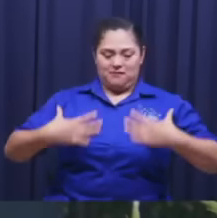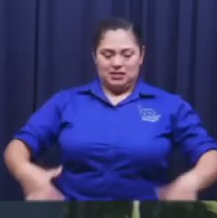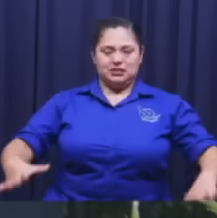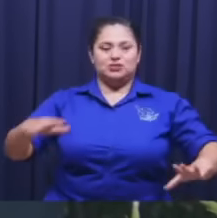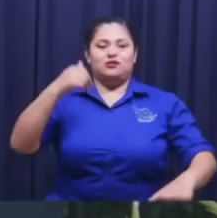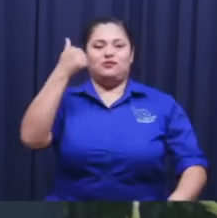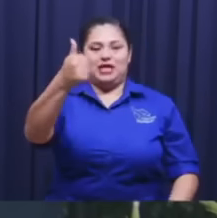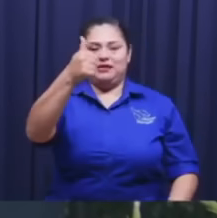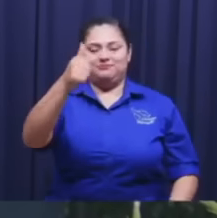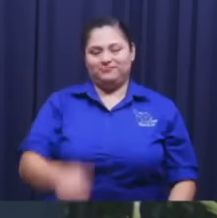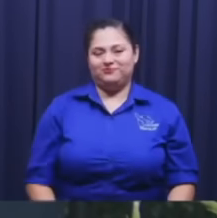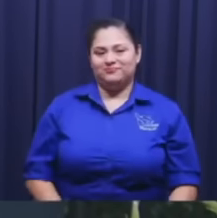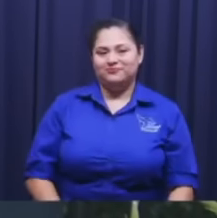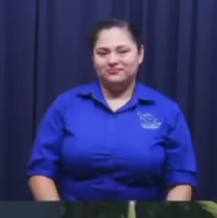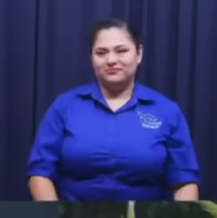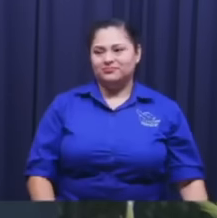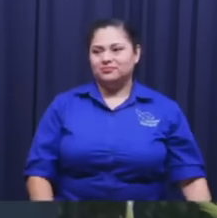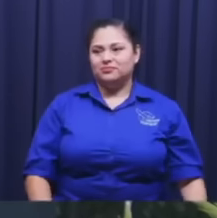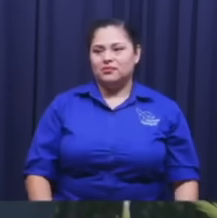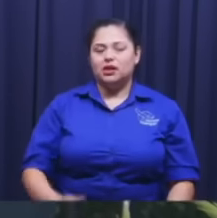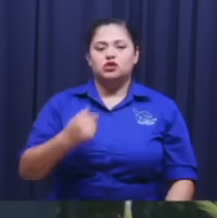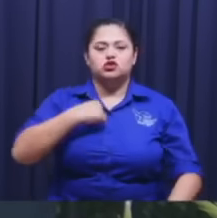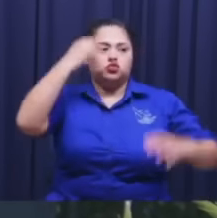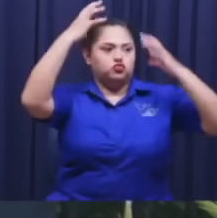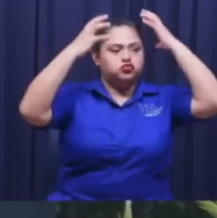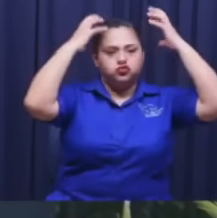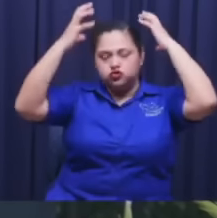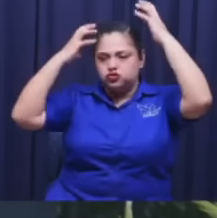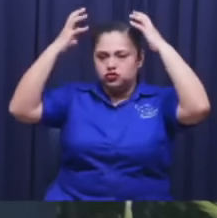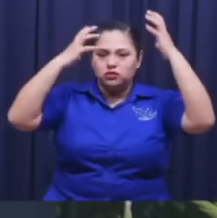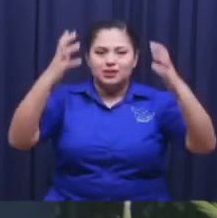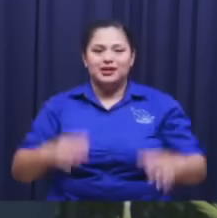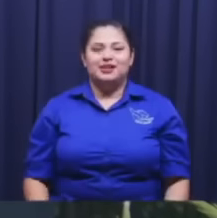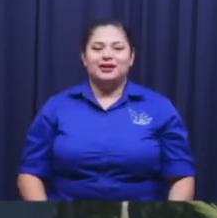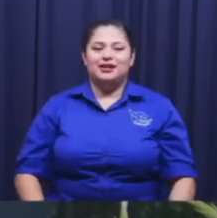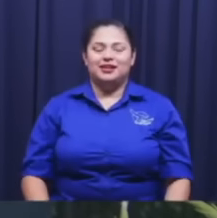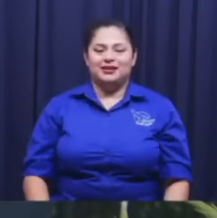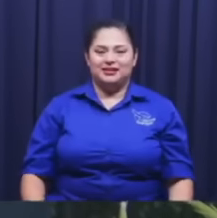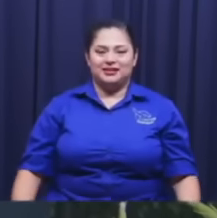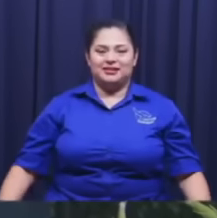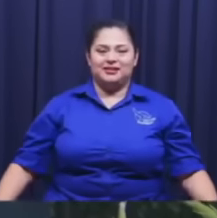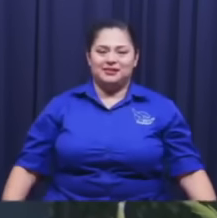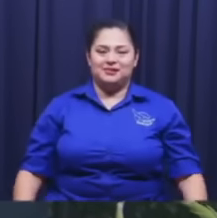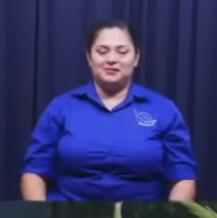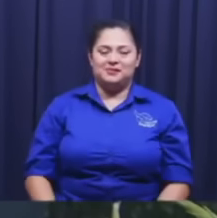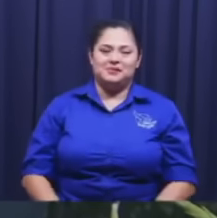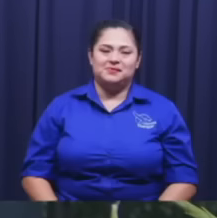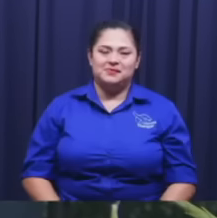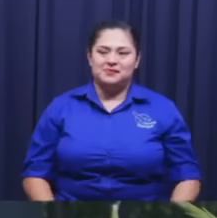vacío. Me voy a bañar, lo que me tocaba hasta el sábado lo hago ahora.